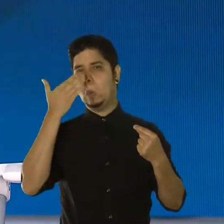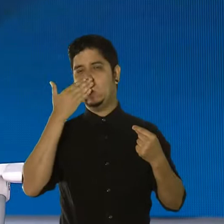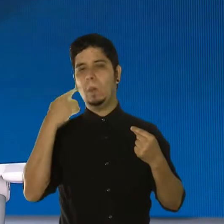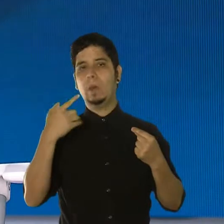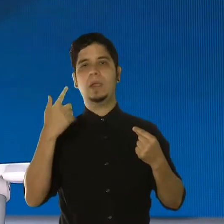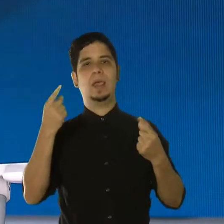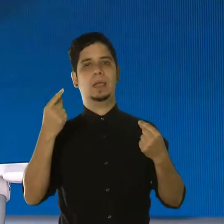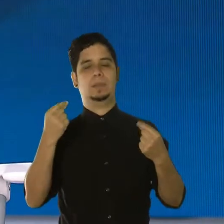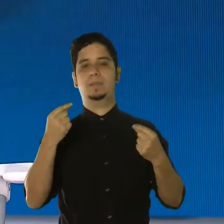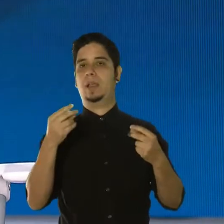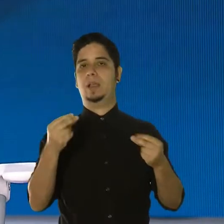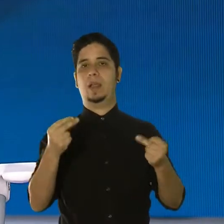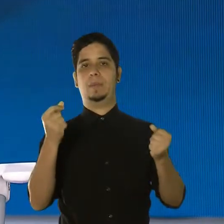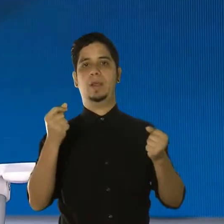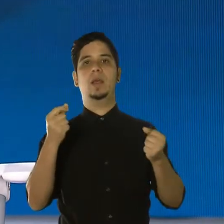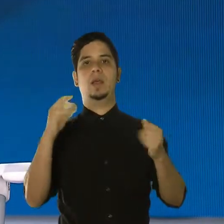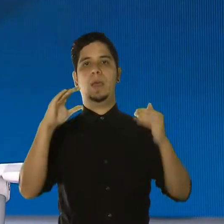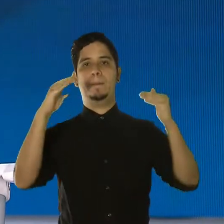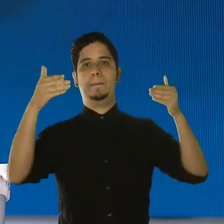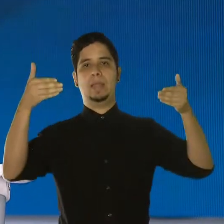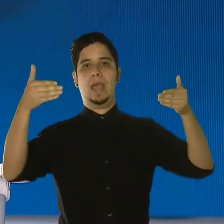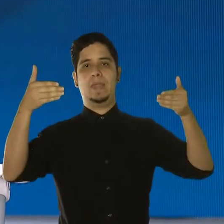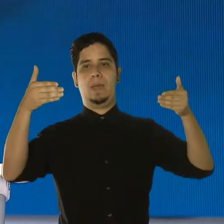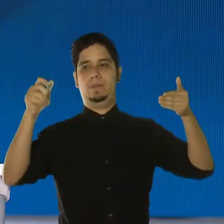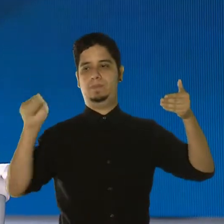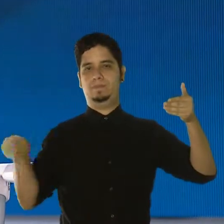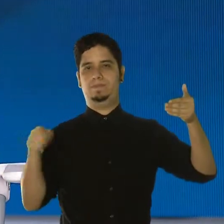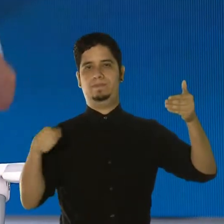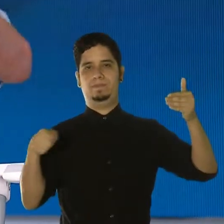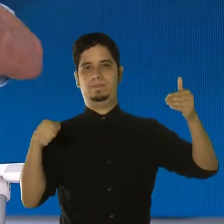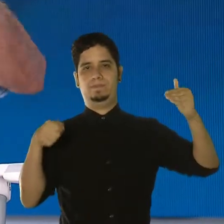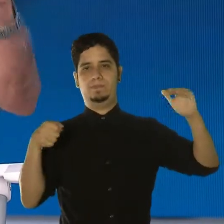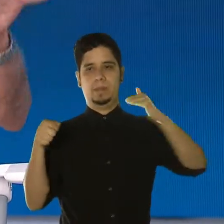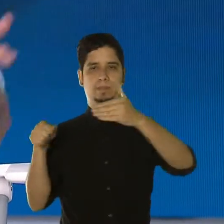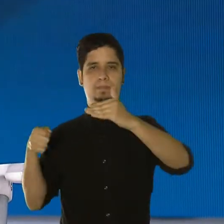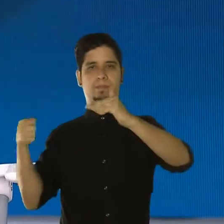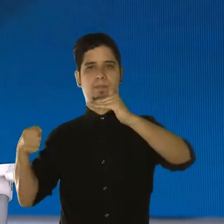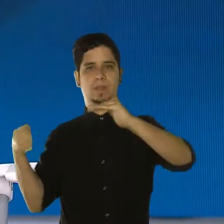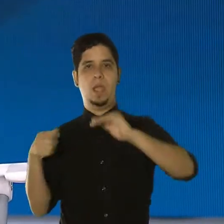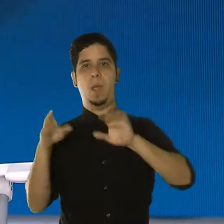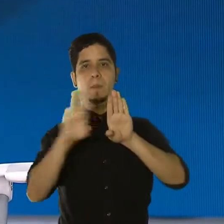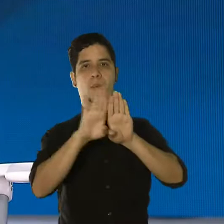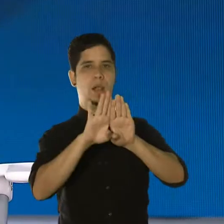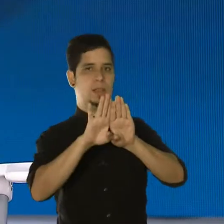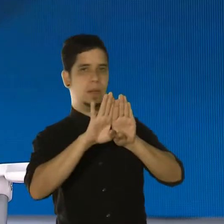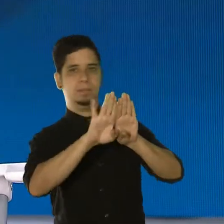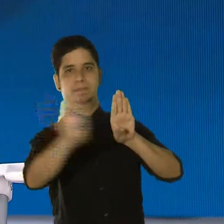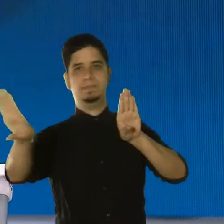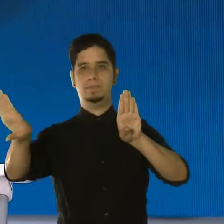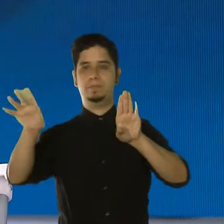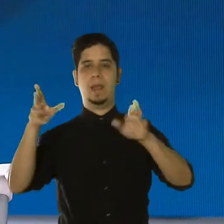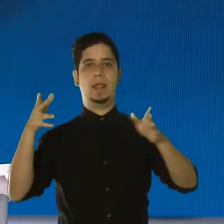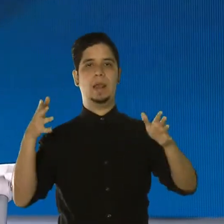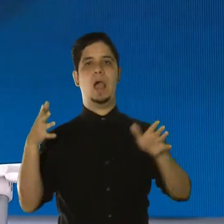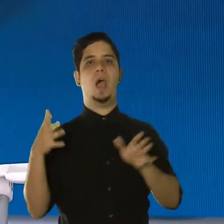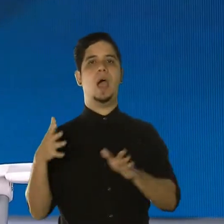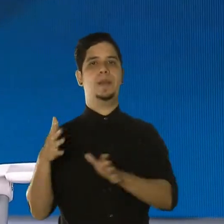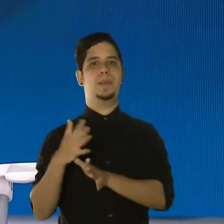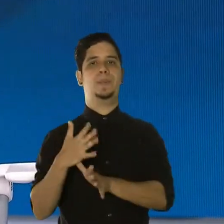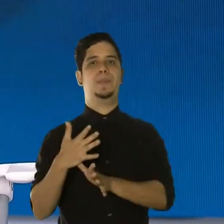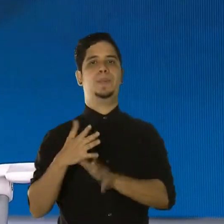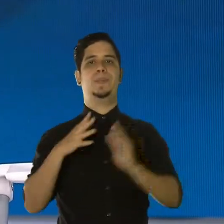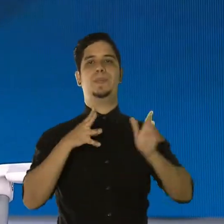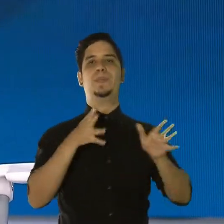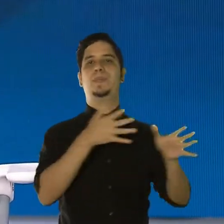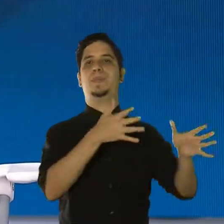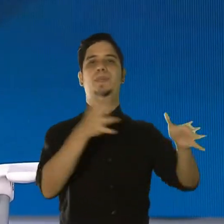consumidor? Rápido, abra ventanas y puertas de forma tal que ventile el área antes de encender cualquier luz o algo para evitar